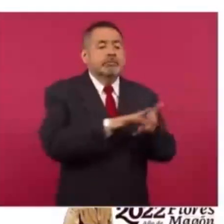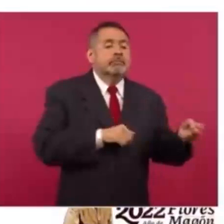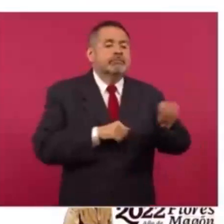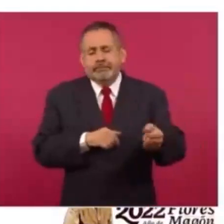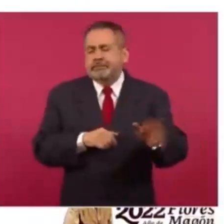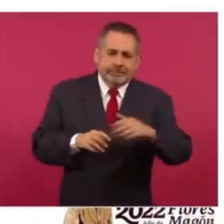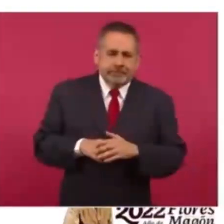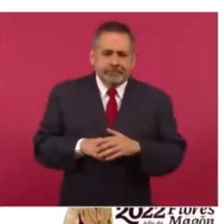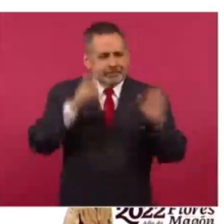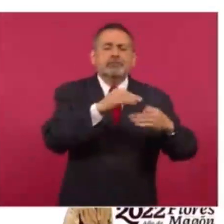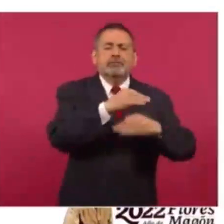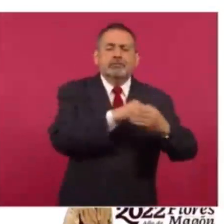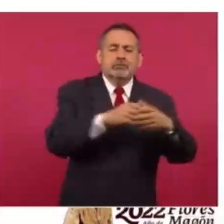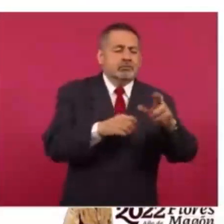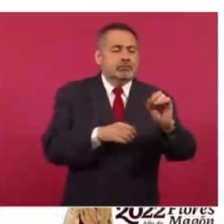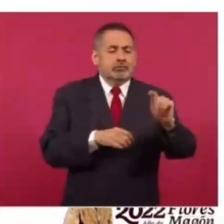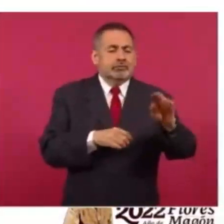los que todos somos Loret, ¿no?